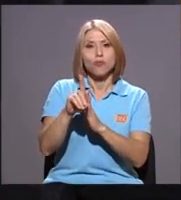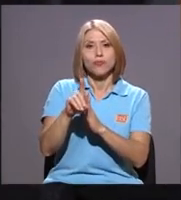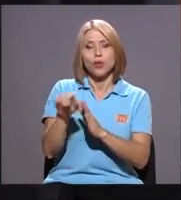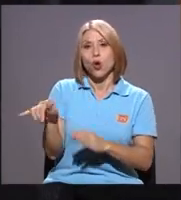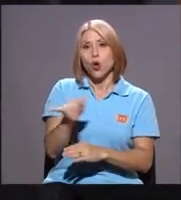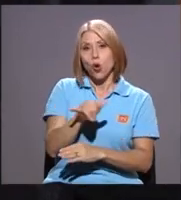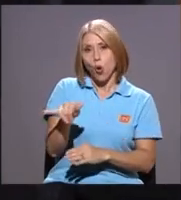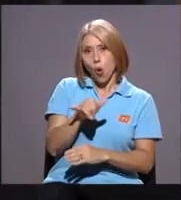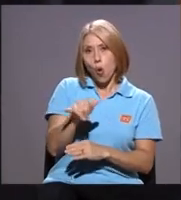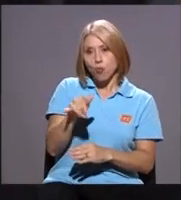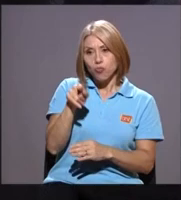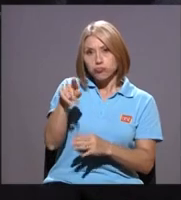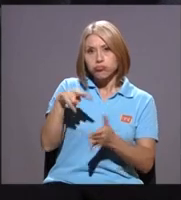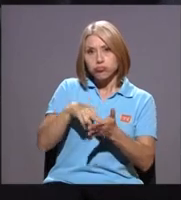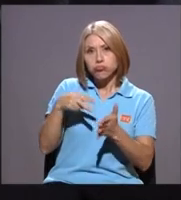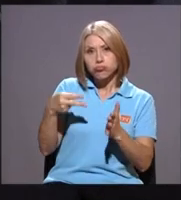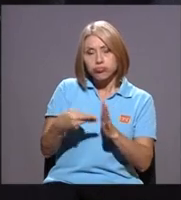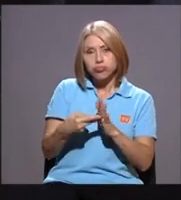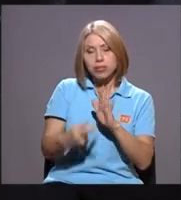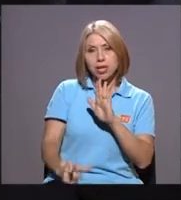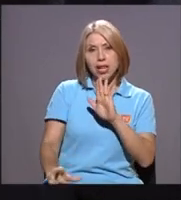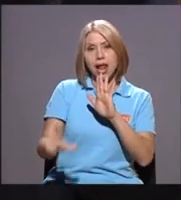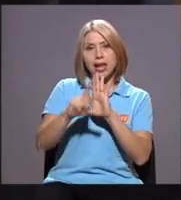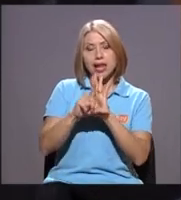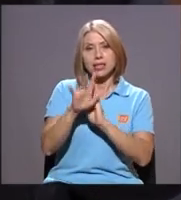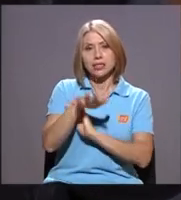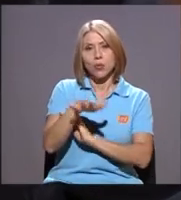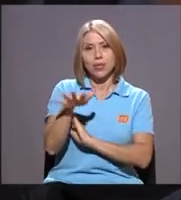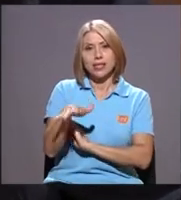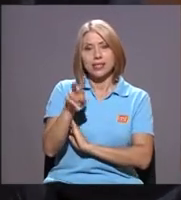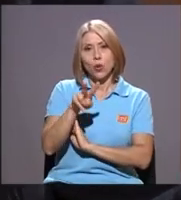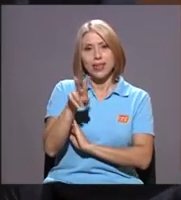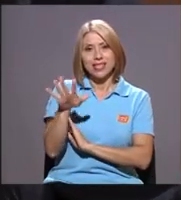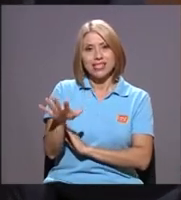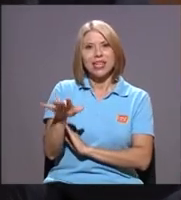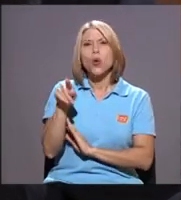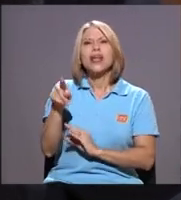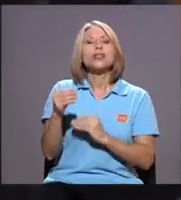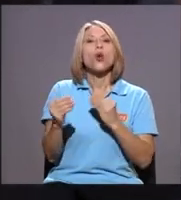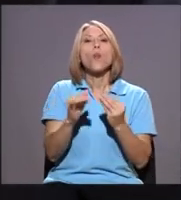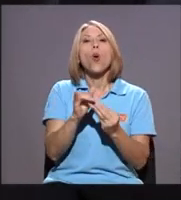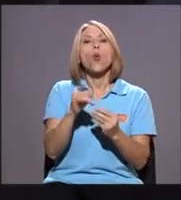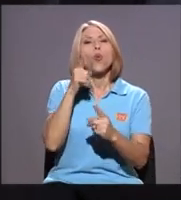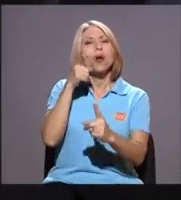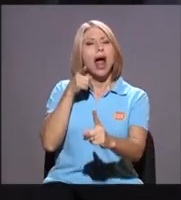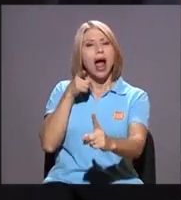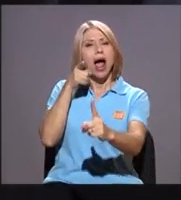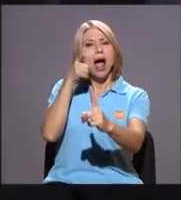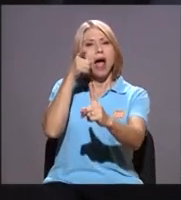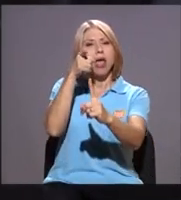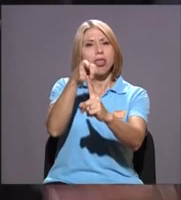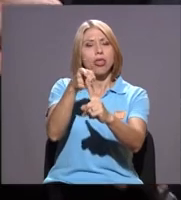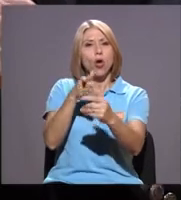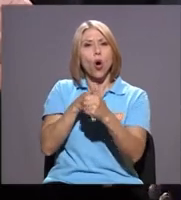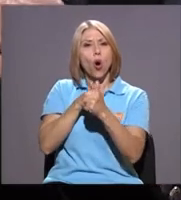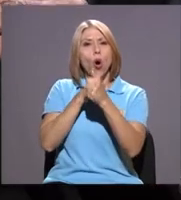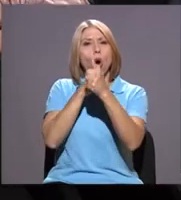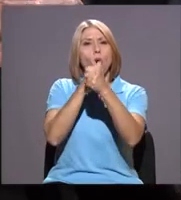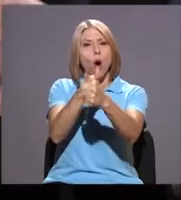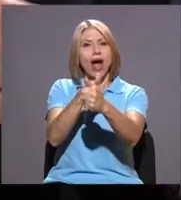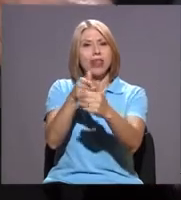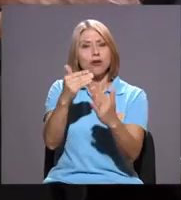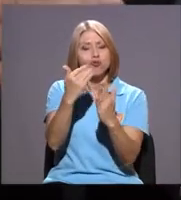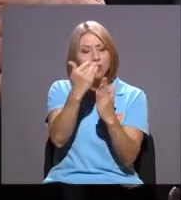lo conceptualiza la ley 5525, viene a ser una hoja de ruta, que